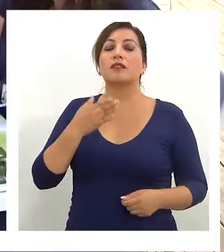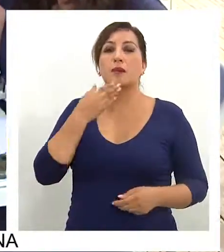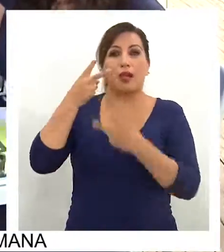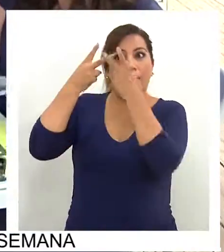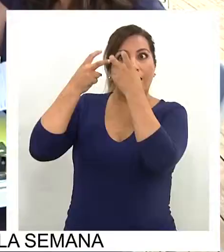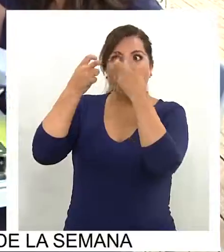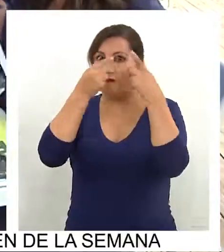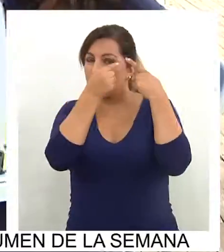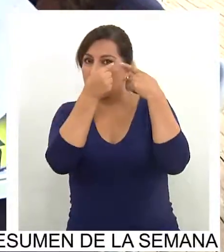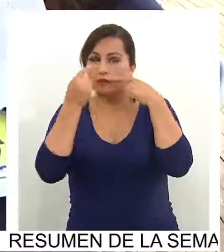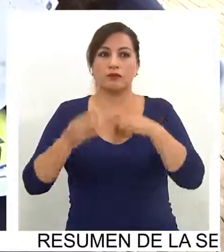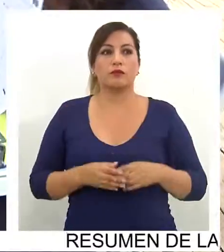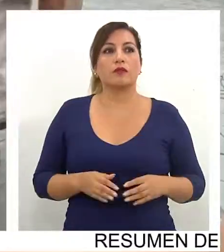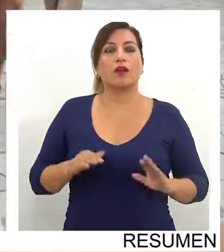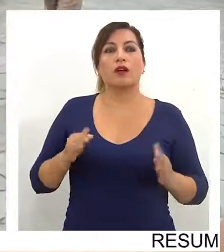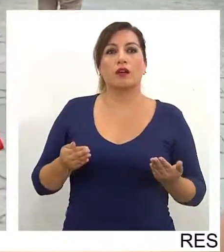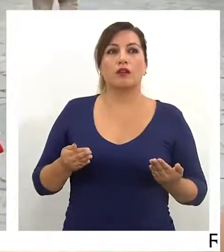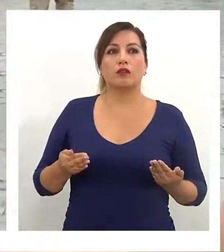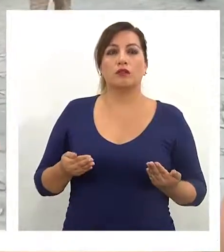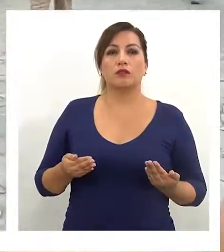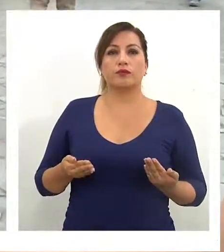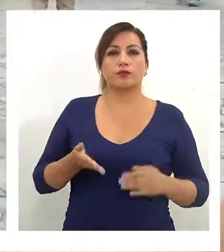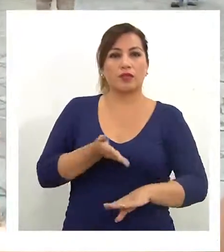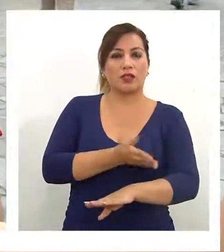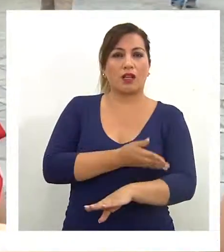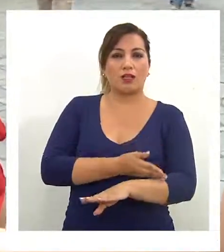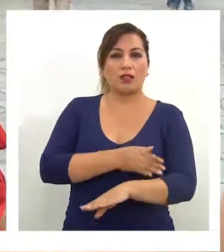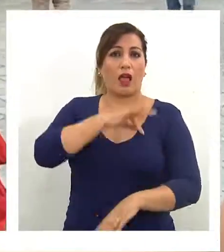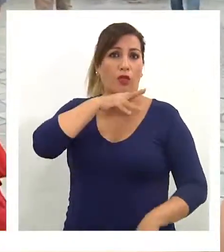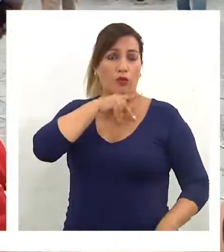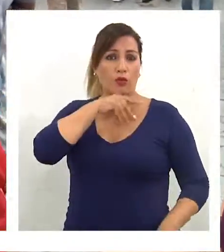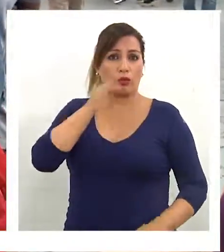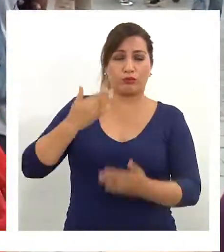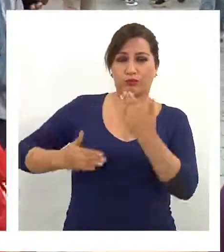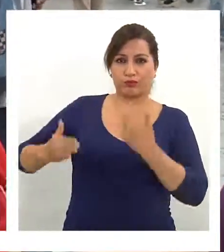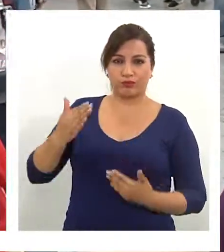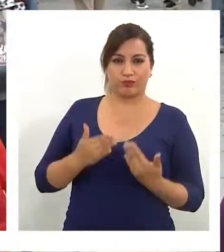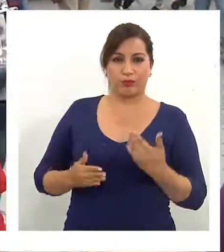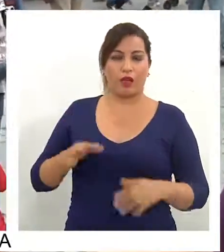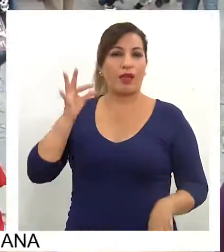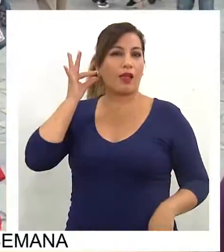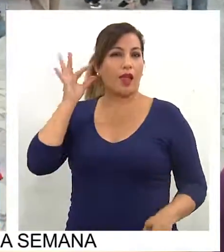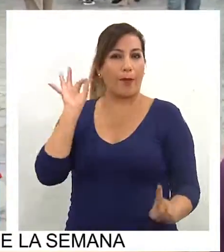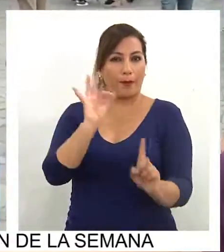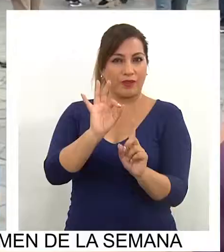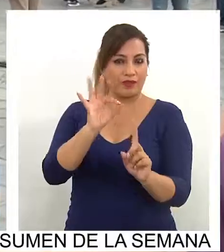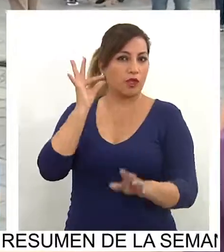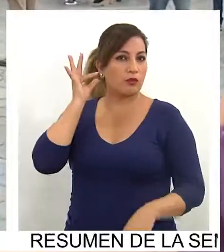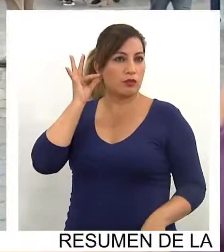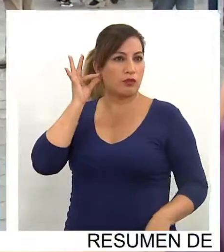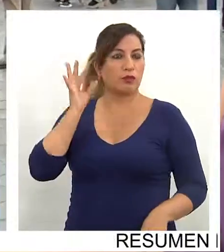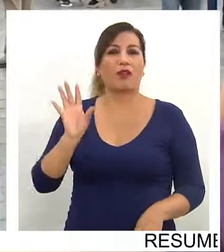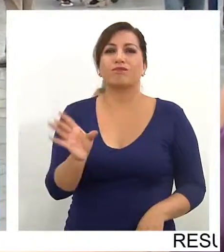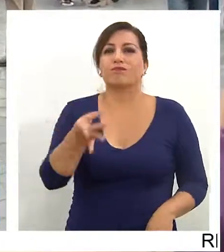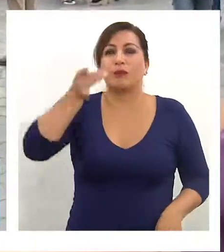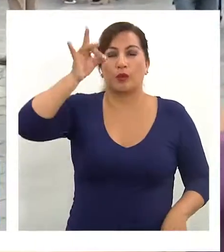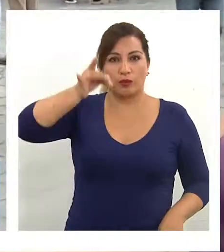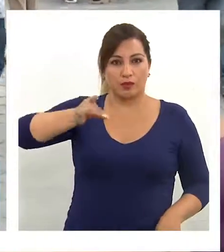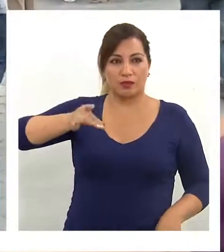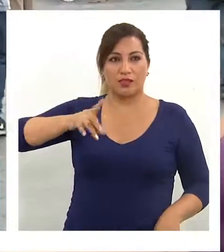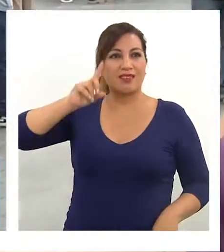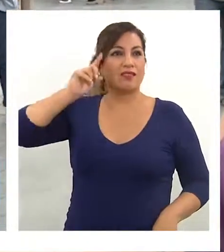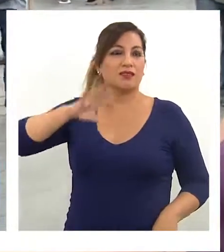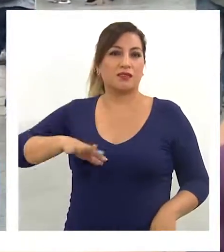visuales. Contamos en este minuto con el examen preventivo del adulto, ¿cierto?, dirigido a las mujeres, para detectar alguna